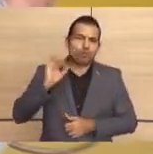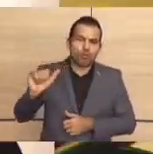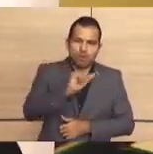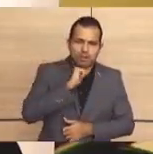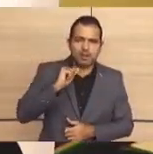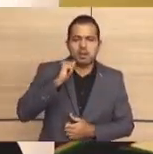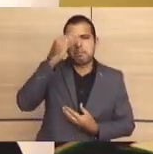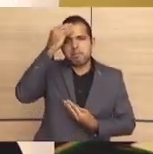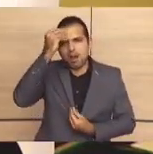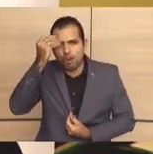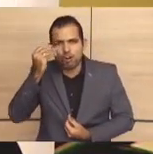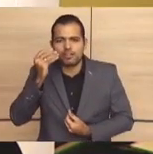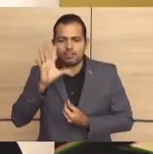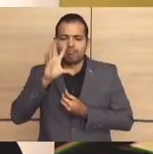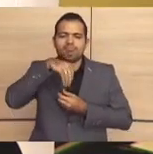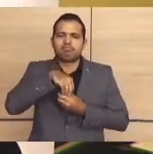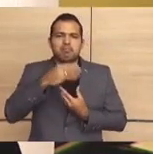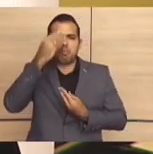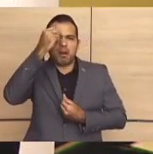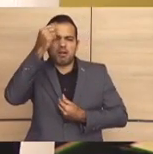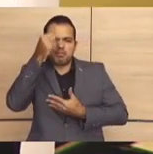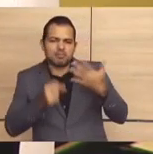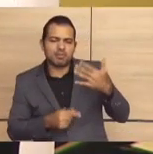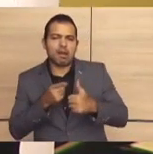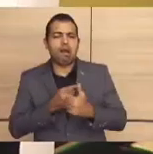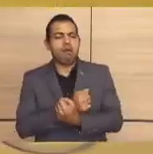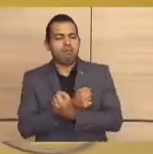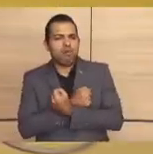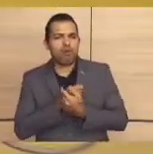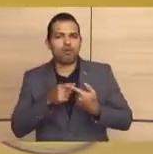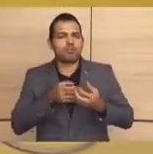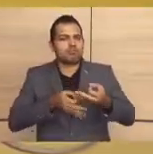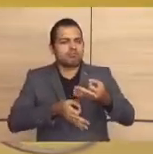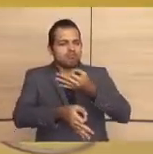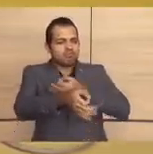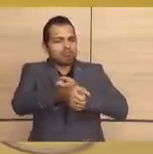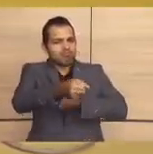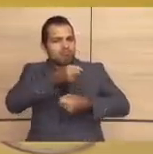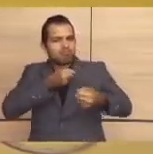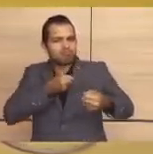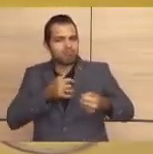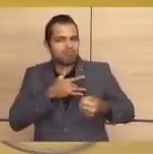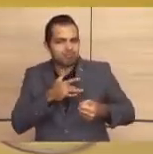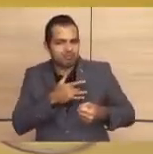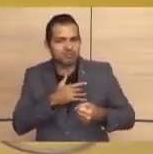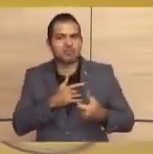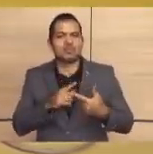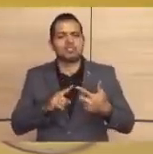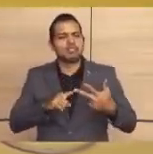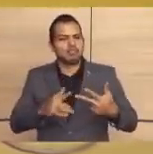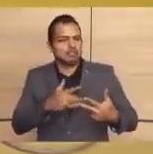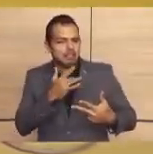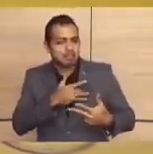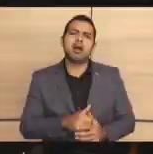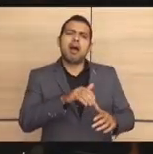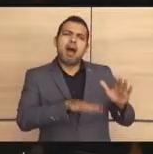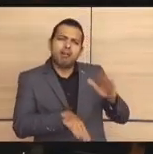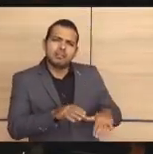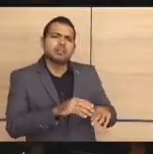la empatía, el amor, los sentimientos, esos son los valores que van a ayudar a salvar nuestra